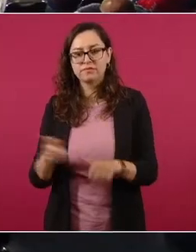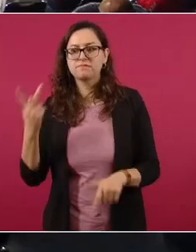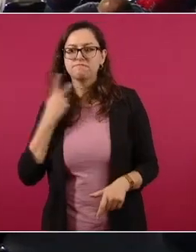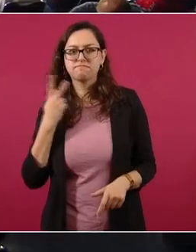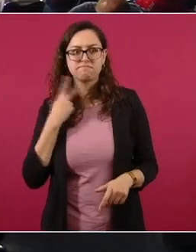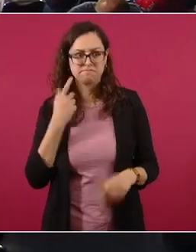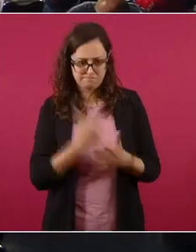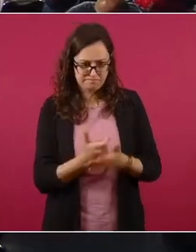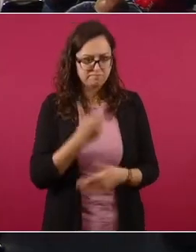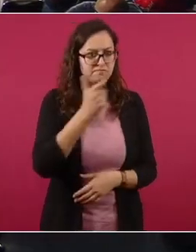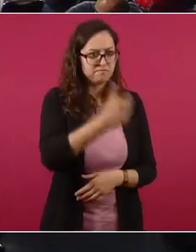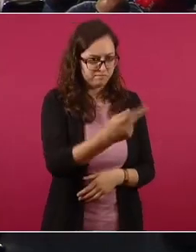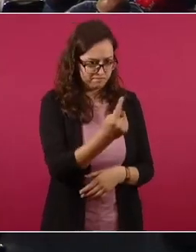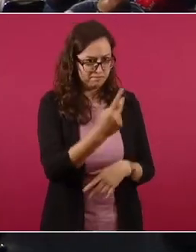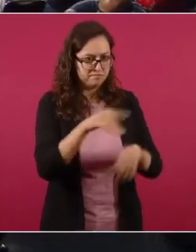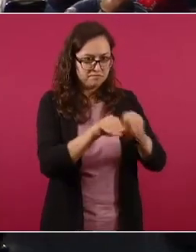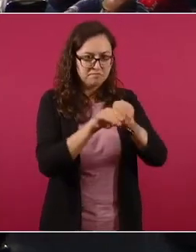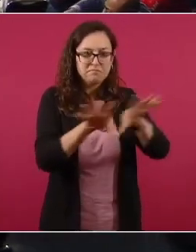entrar a la televisión,